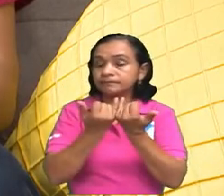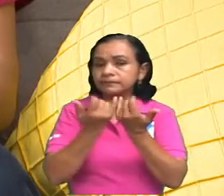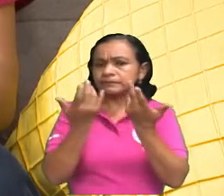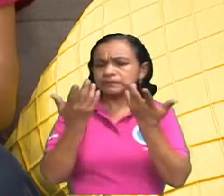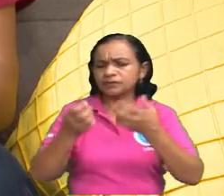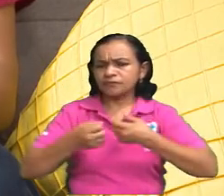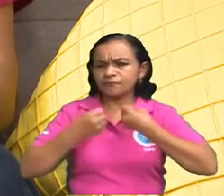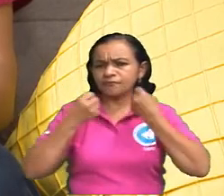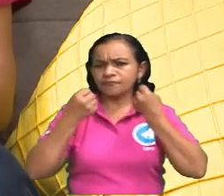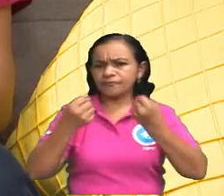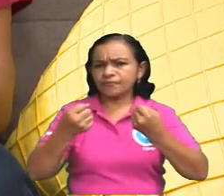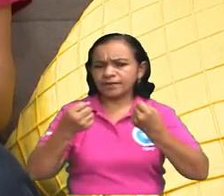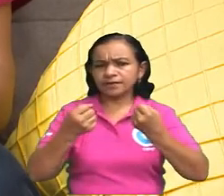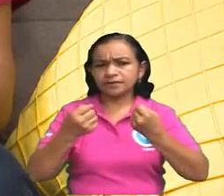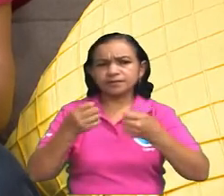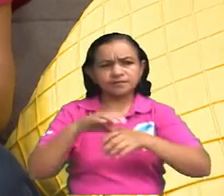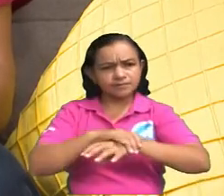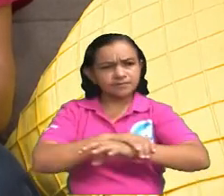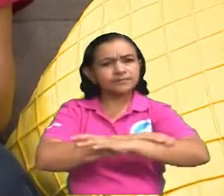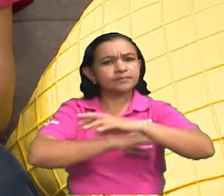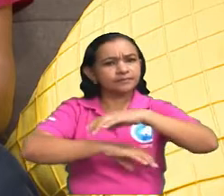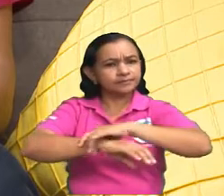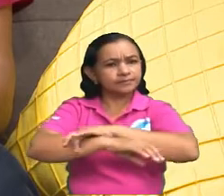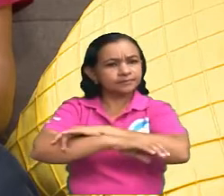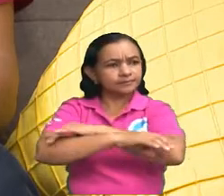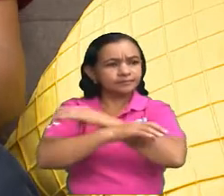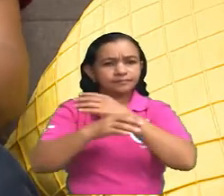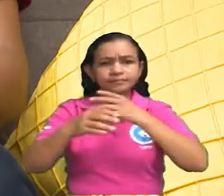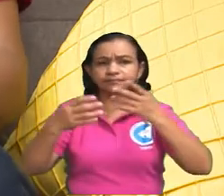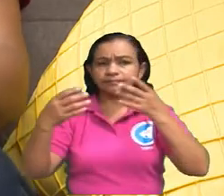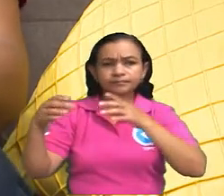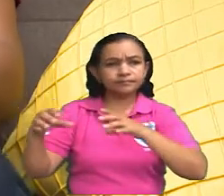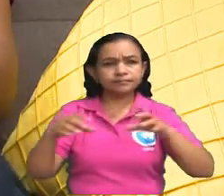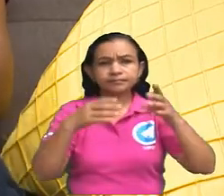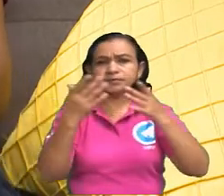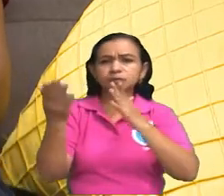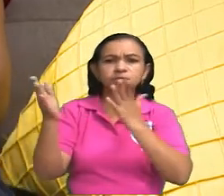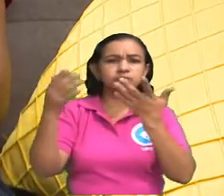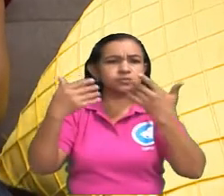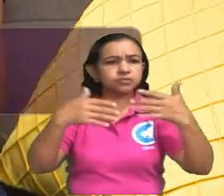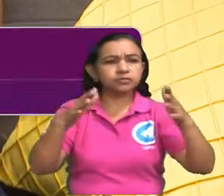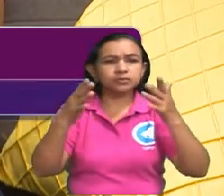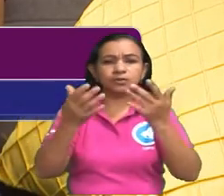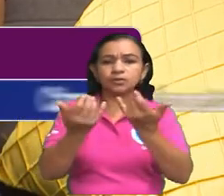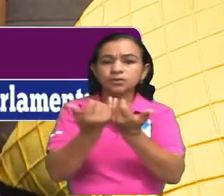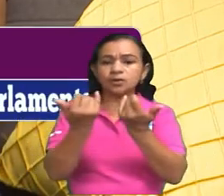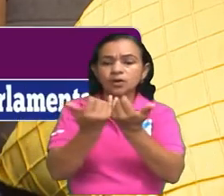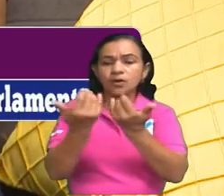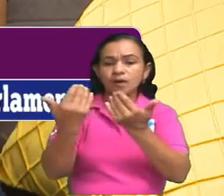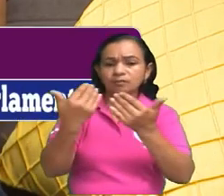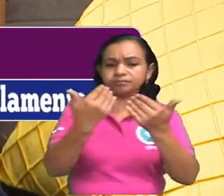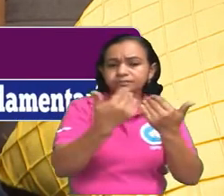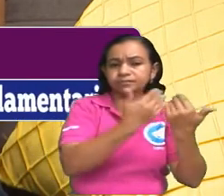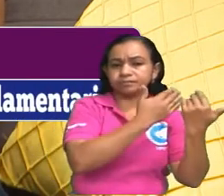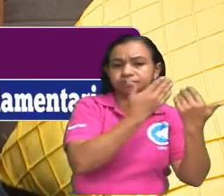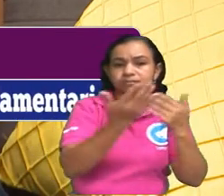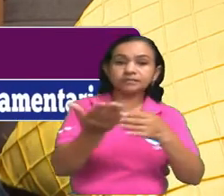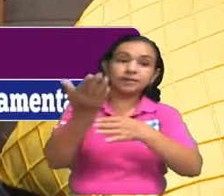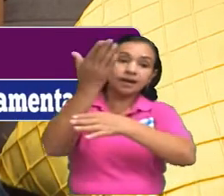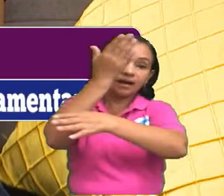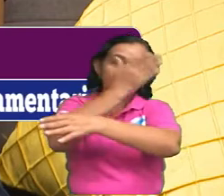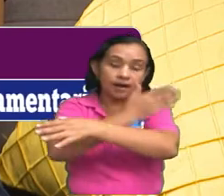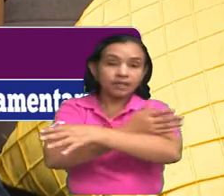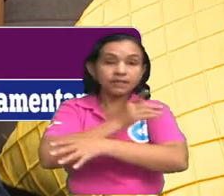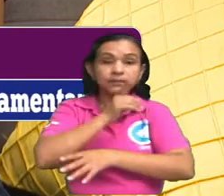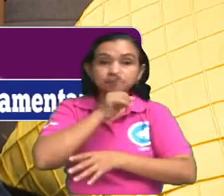temple, audacia y coraje. No son acciones a favor del viento, al contrario, son corriente arriba. Hubo épocas en las que